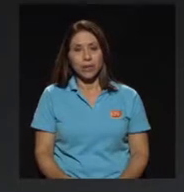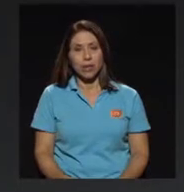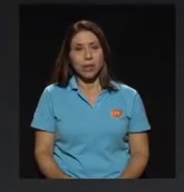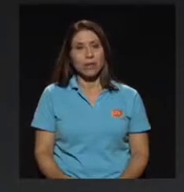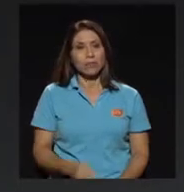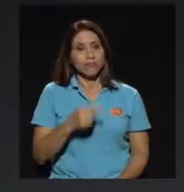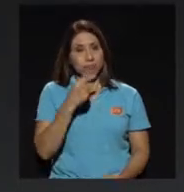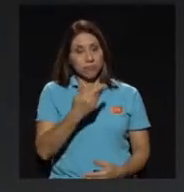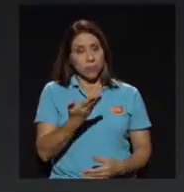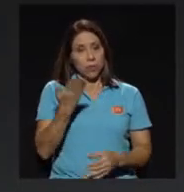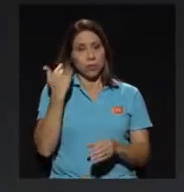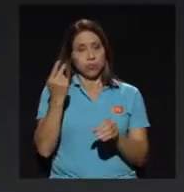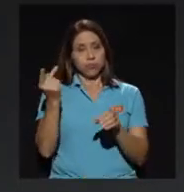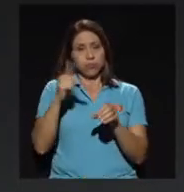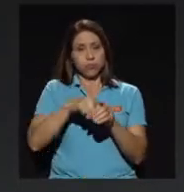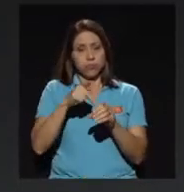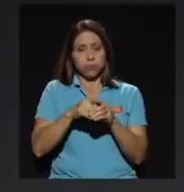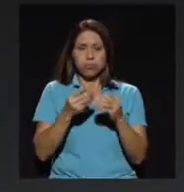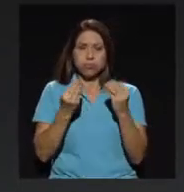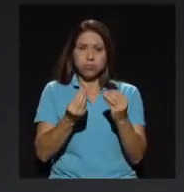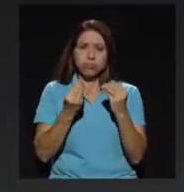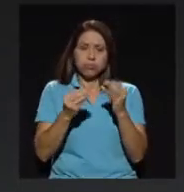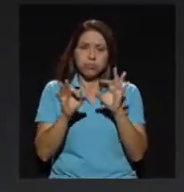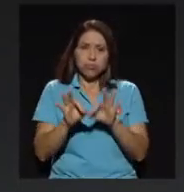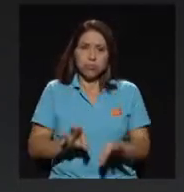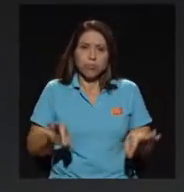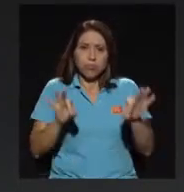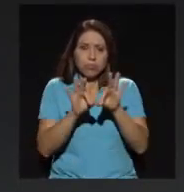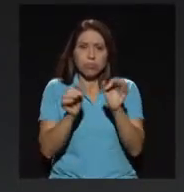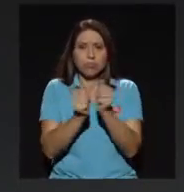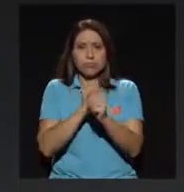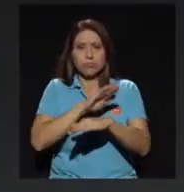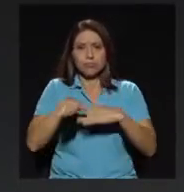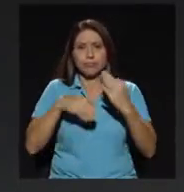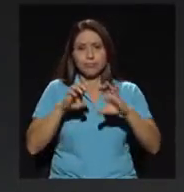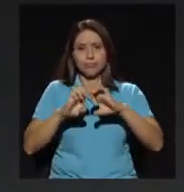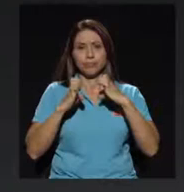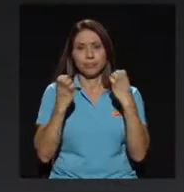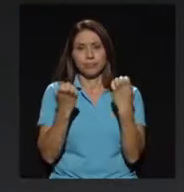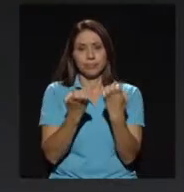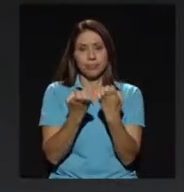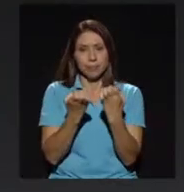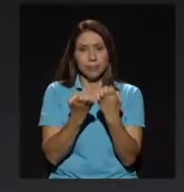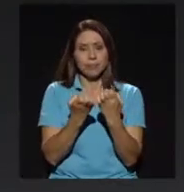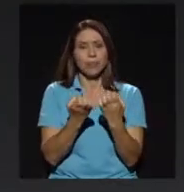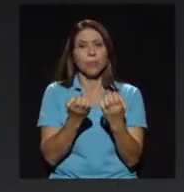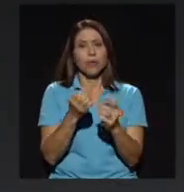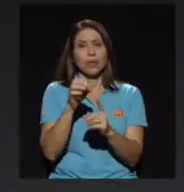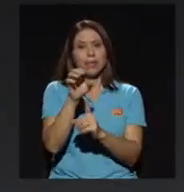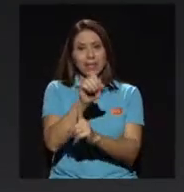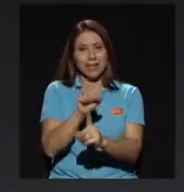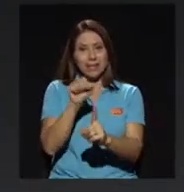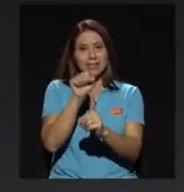ha participado de manera importante con todo el equipo del estado de la